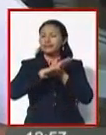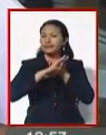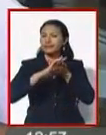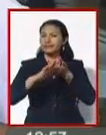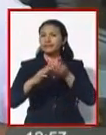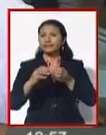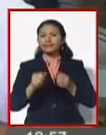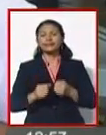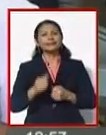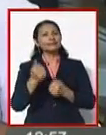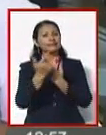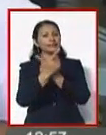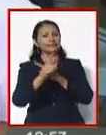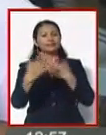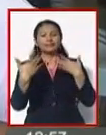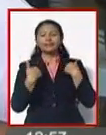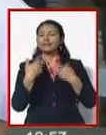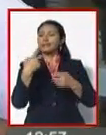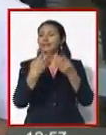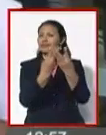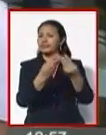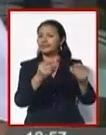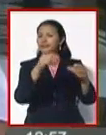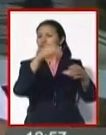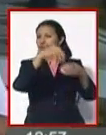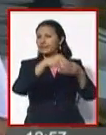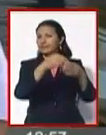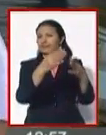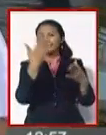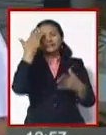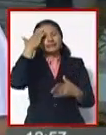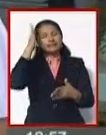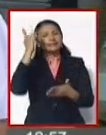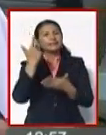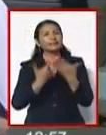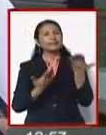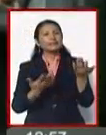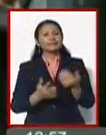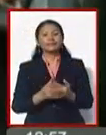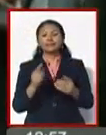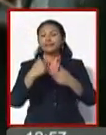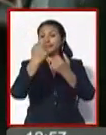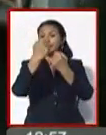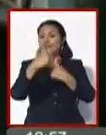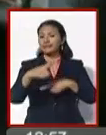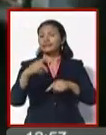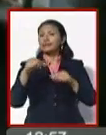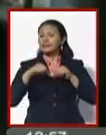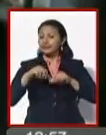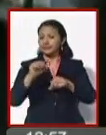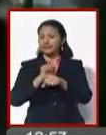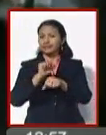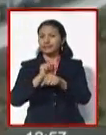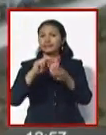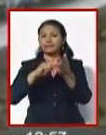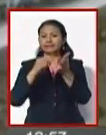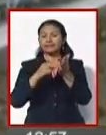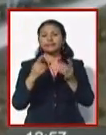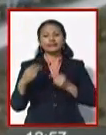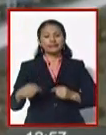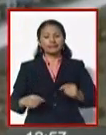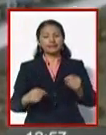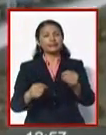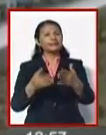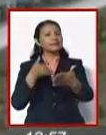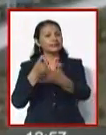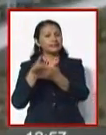expedita. Ellos tendrán sus problemas, tienen que solucionar. Es cierto, no sabemos qué tipo de problema, pero la frontera tiene que estar trabajando. ¿Qué significa esto? Que al transporte